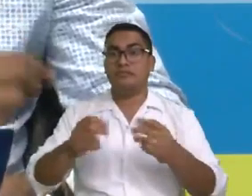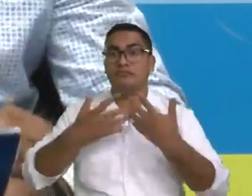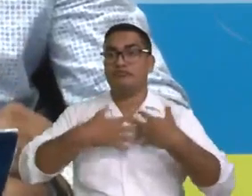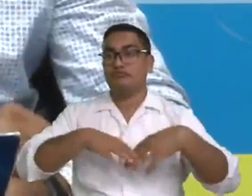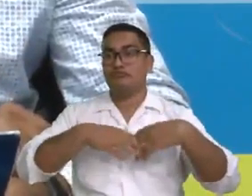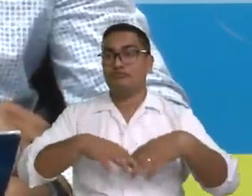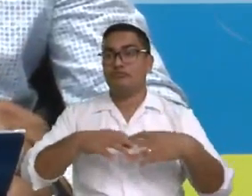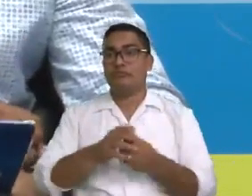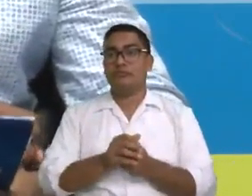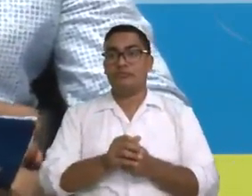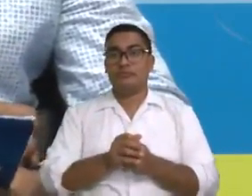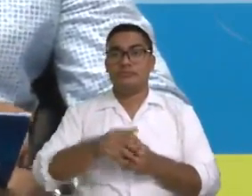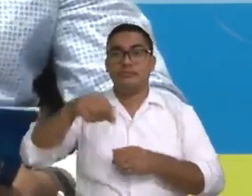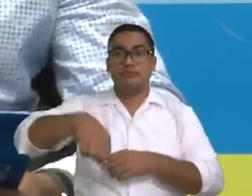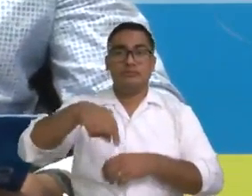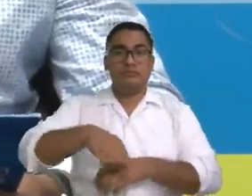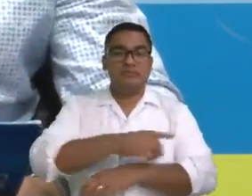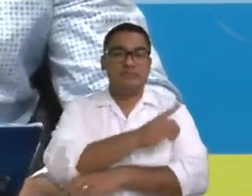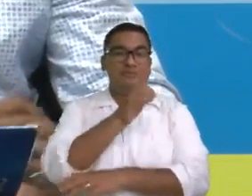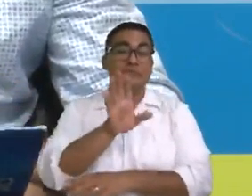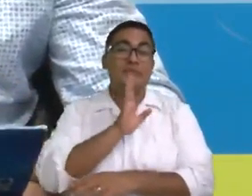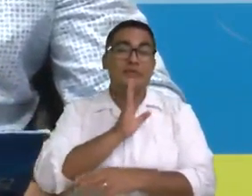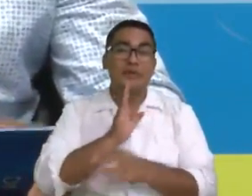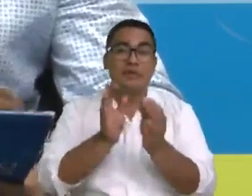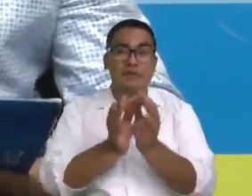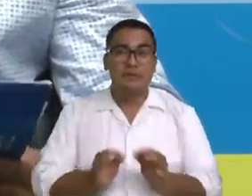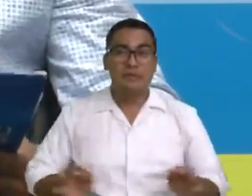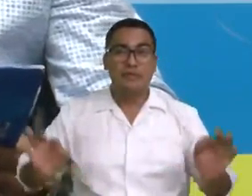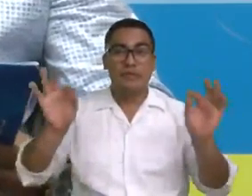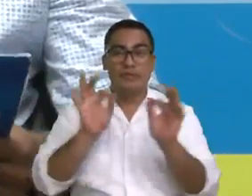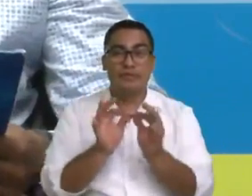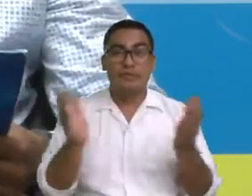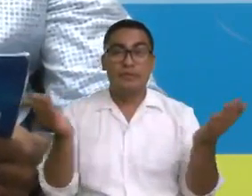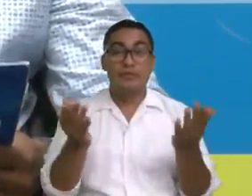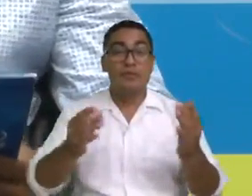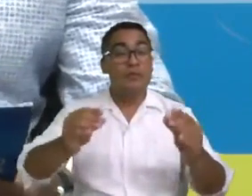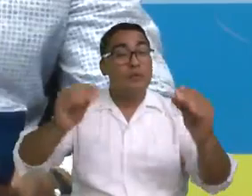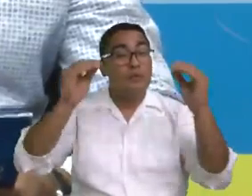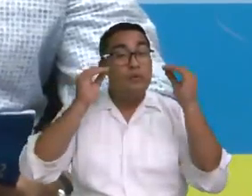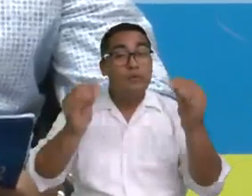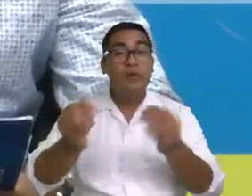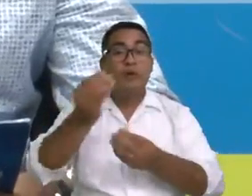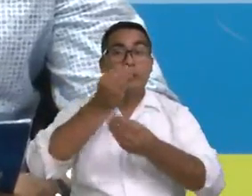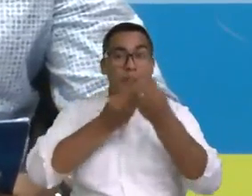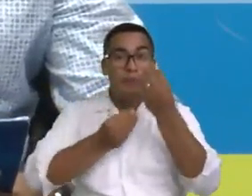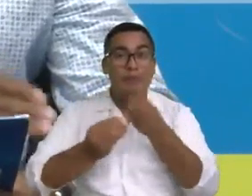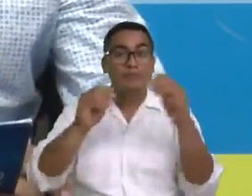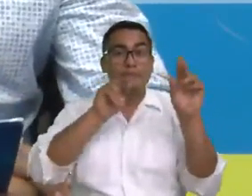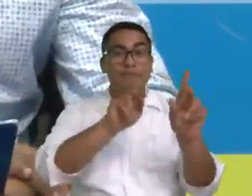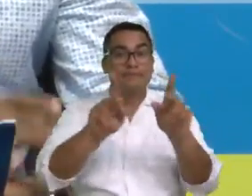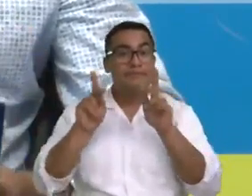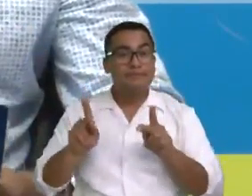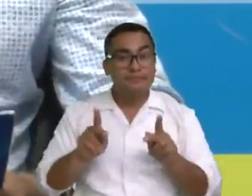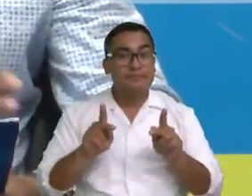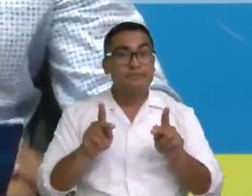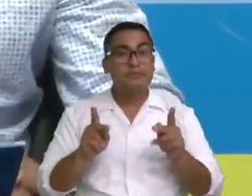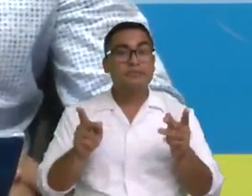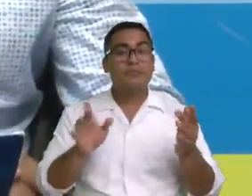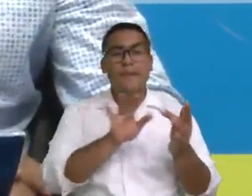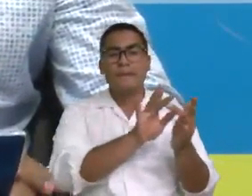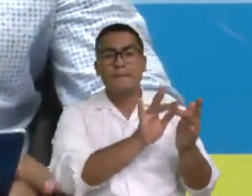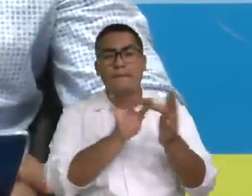día de hoy vamos a estar hablando sobre la importancia de la educación nutricional en población en general y en